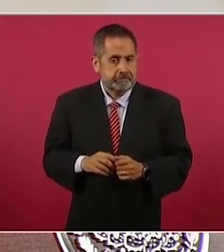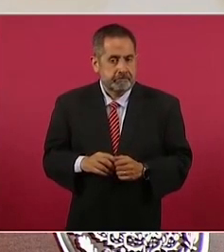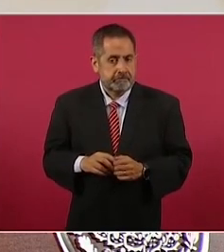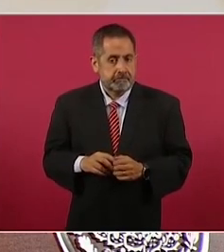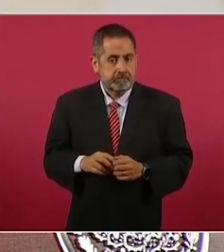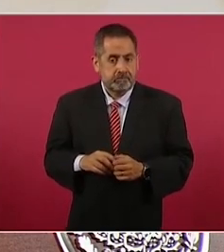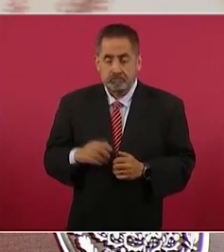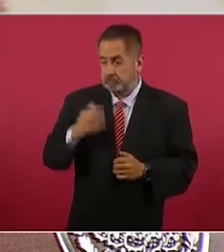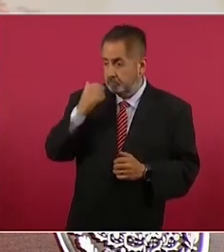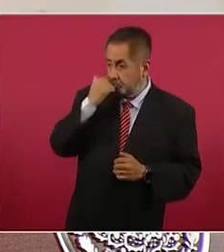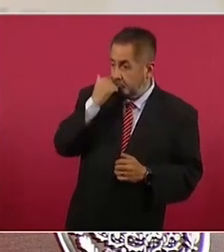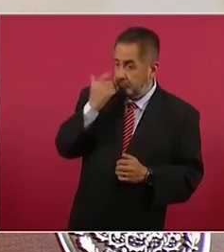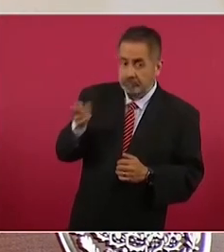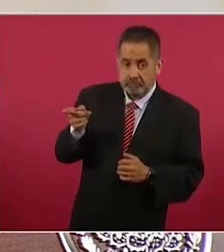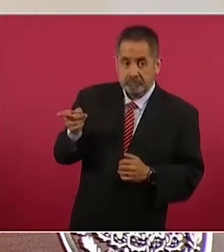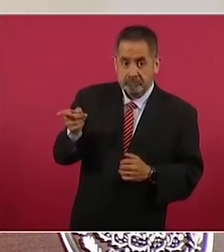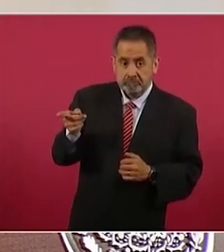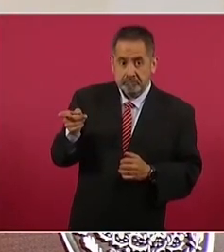obtener